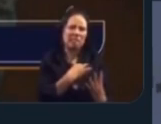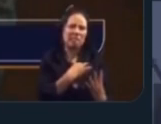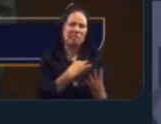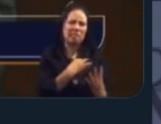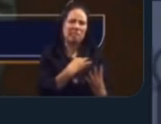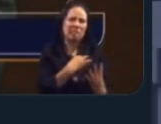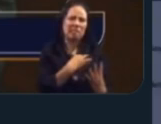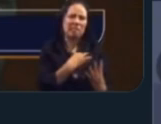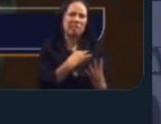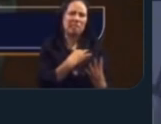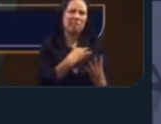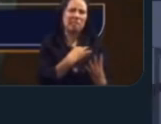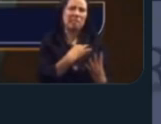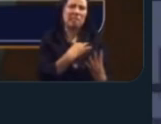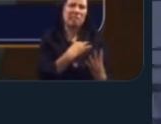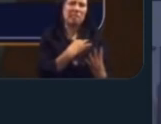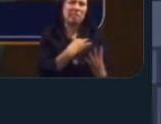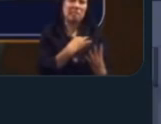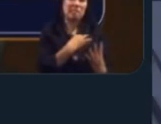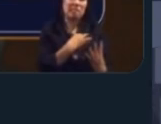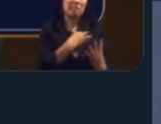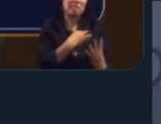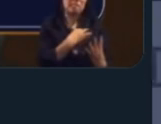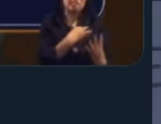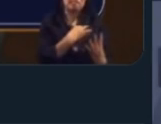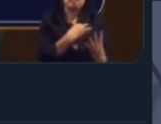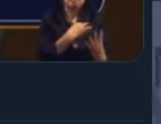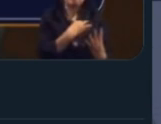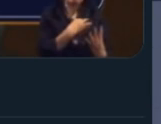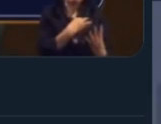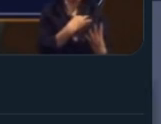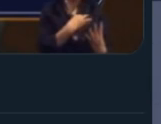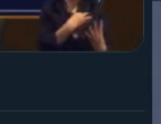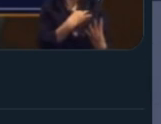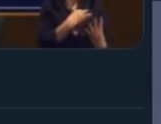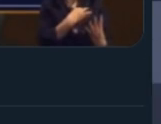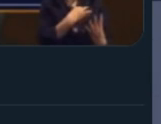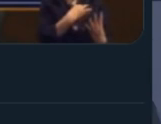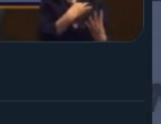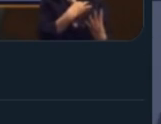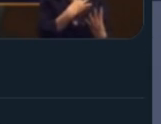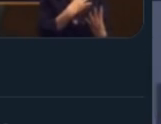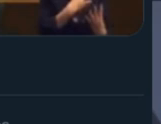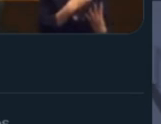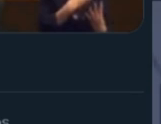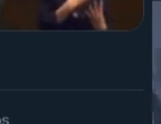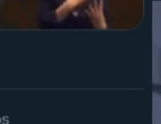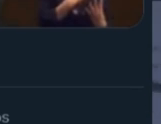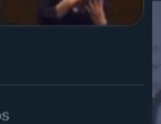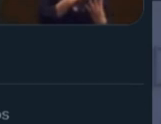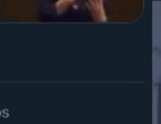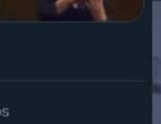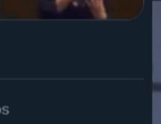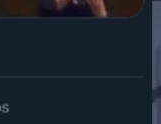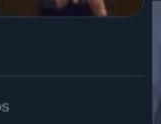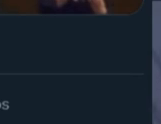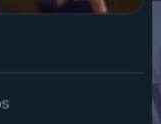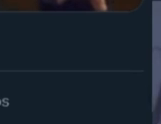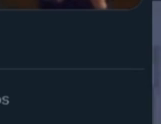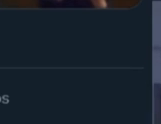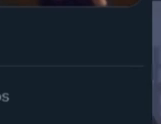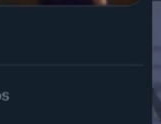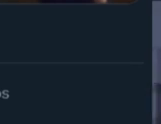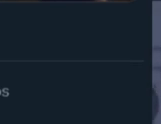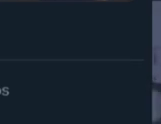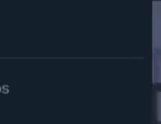aulitos eso evidentemente le hace daño como gobernante pero también le impide ver errores y mucho más aceptar críticas yo